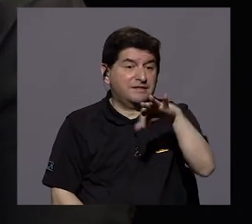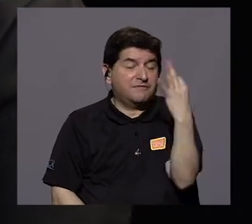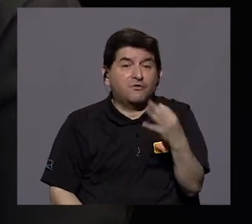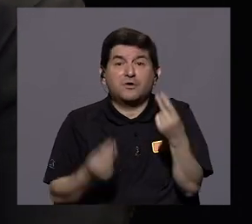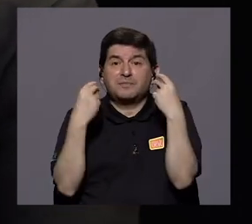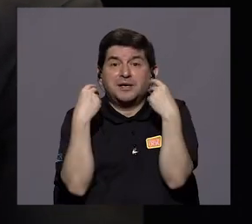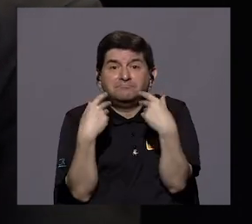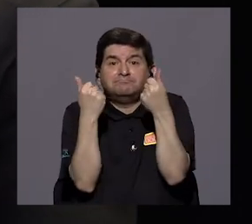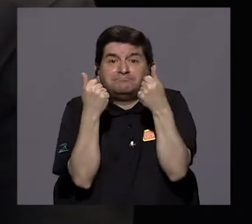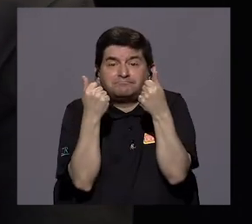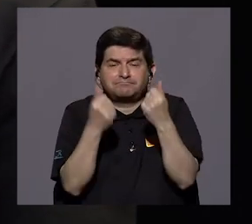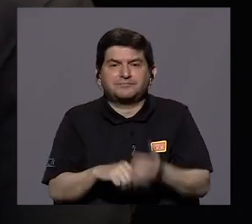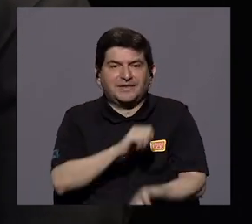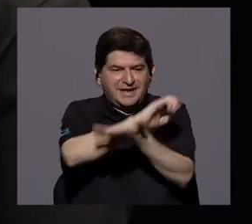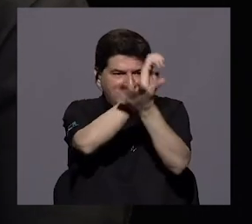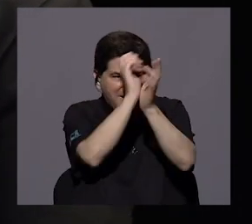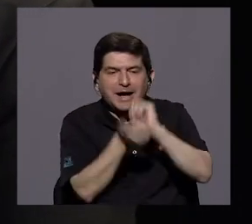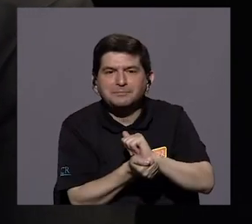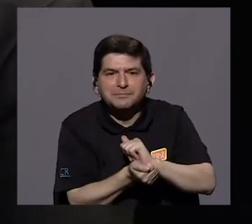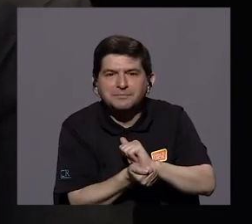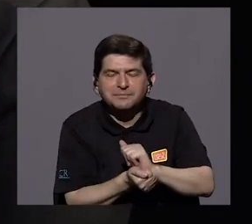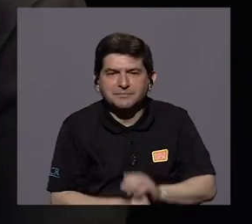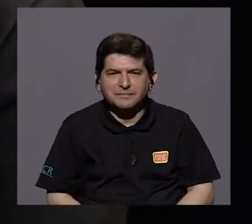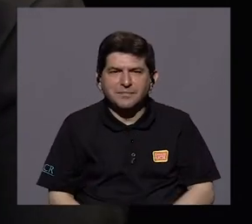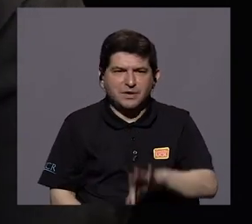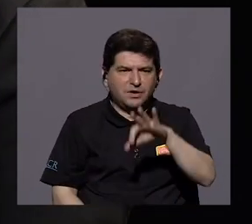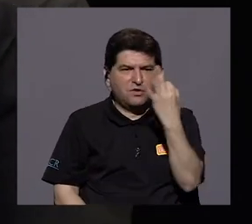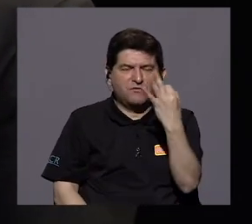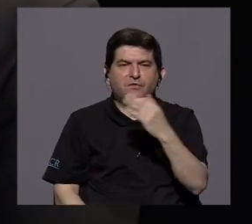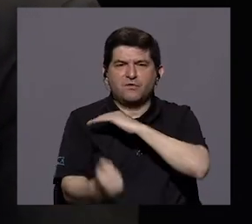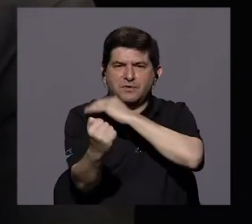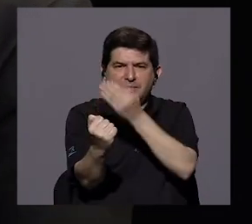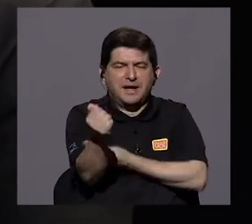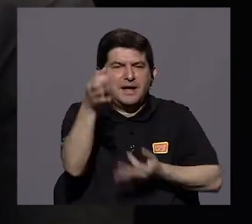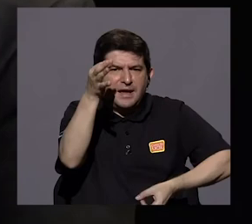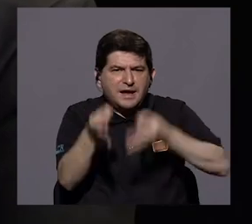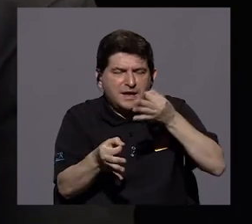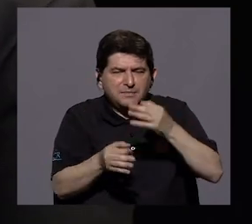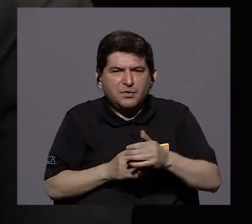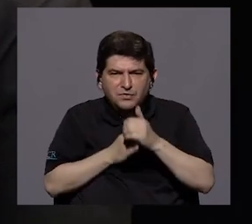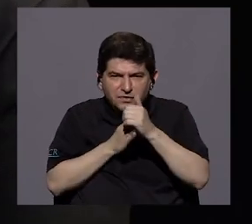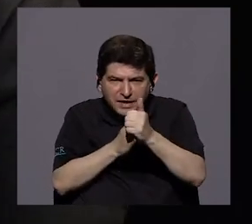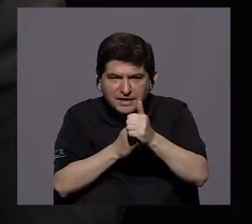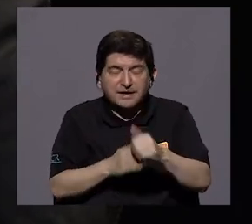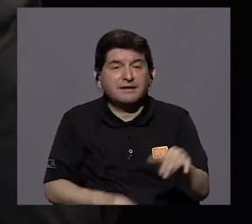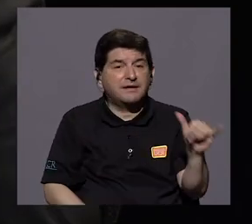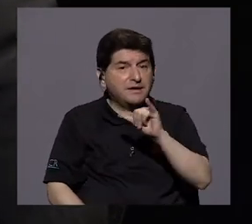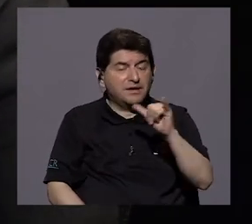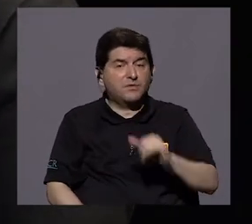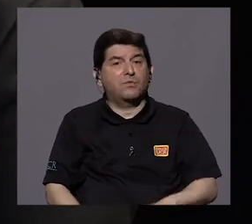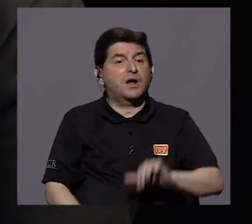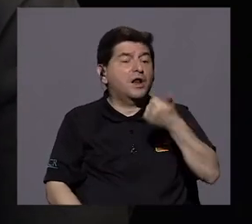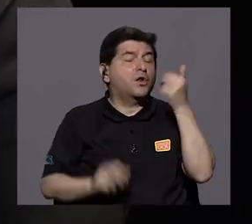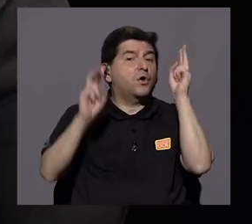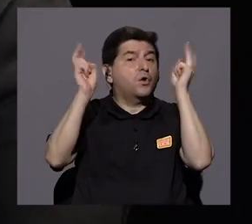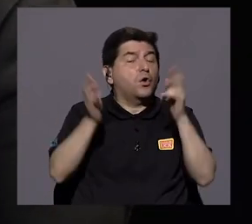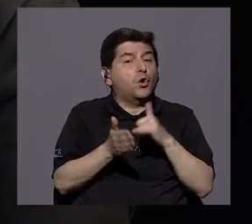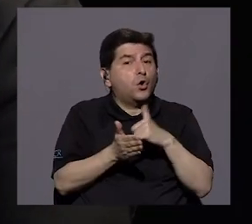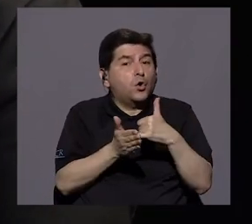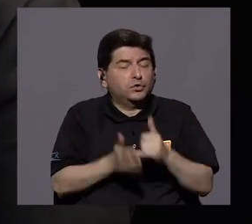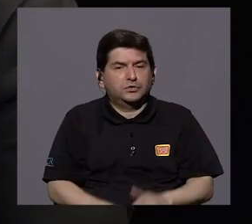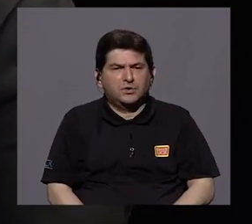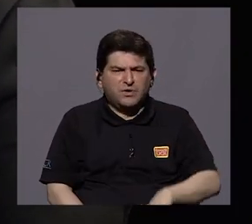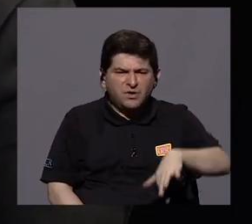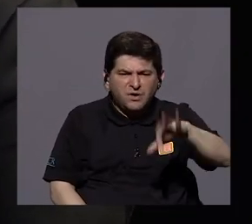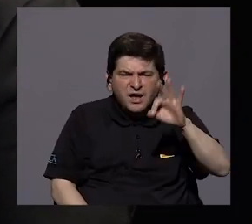a fuertes voces, un cambio radical de cómo se dirige el Poder Judicial, que comprende también otro tema muy sensible: